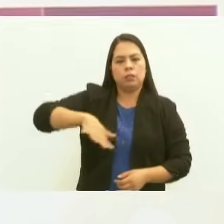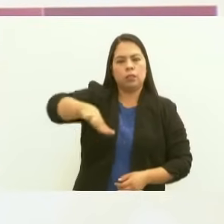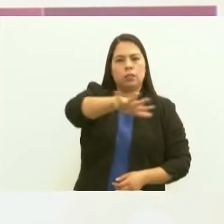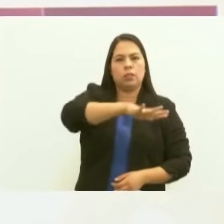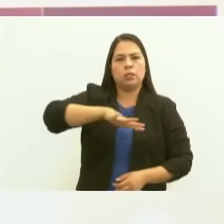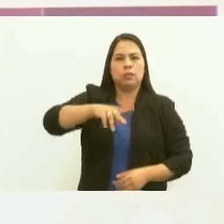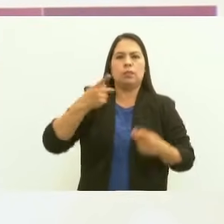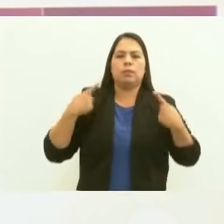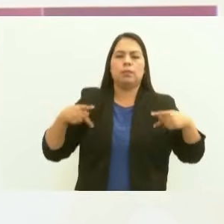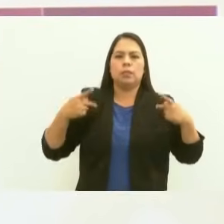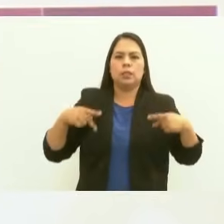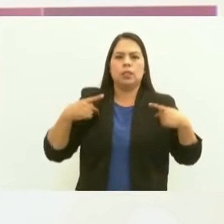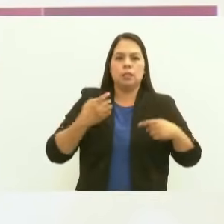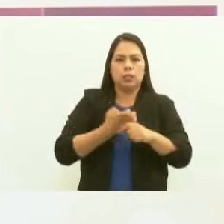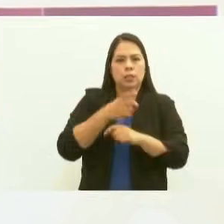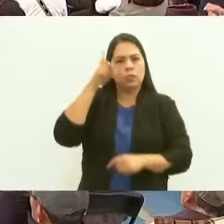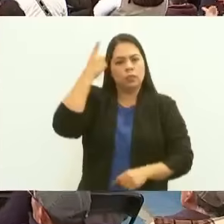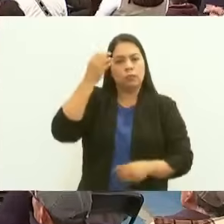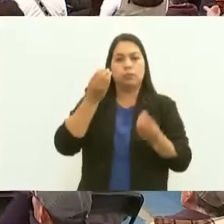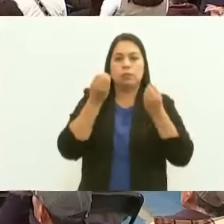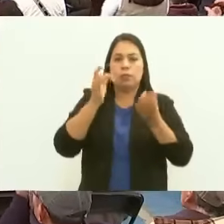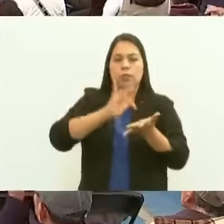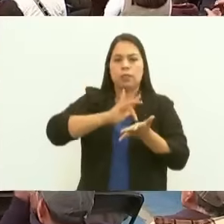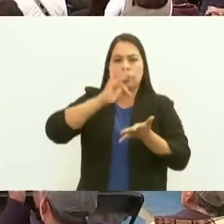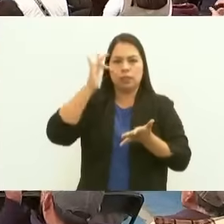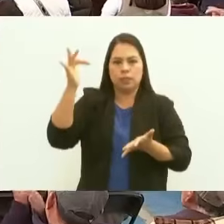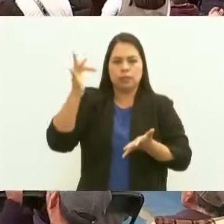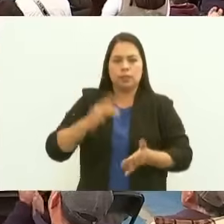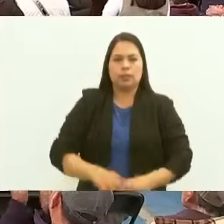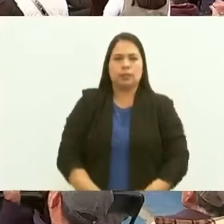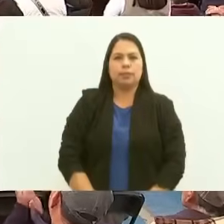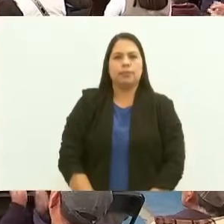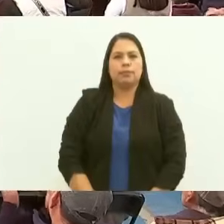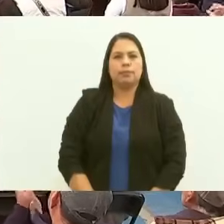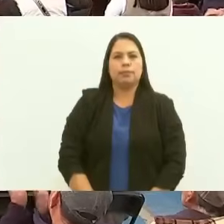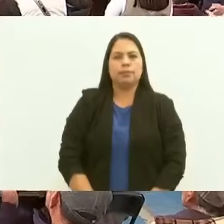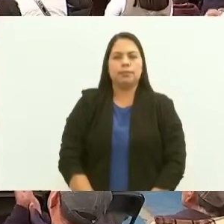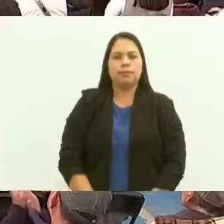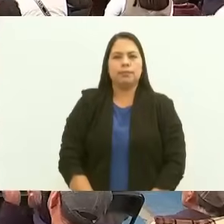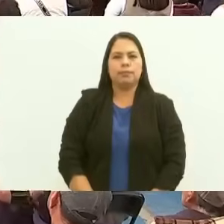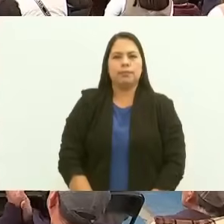de Durango. Muchas gracias, señor presidente.